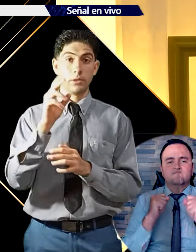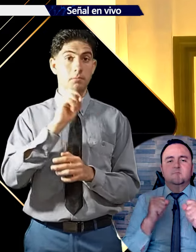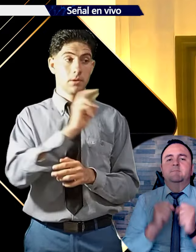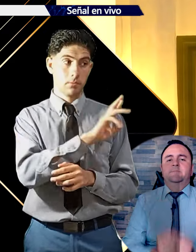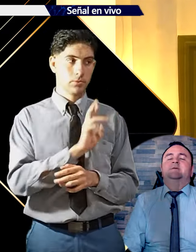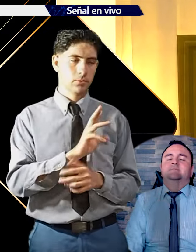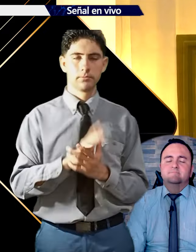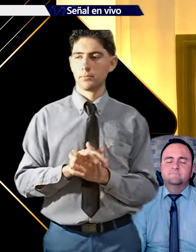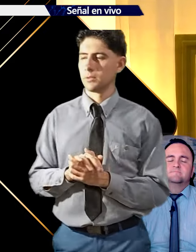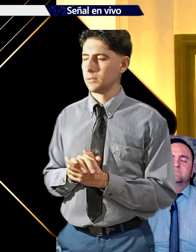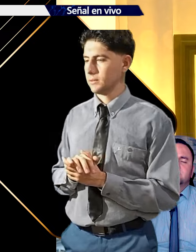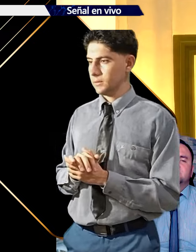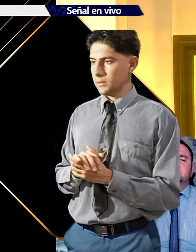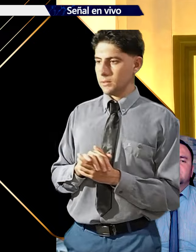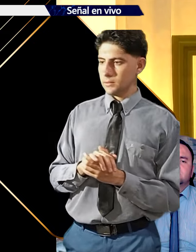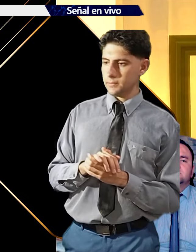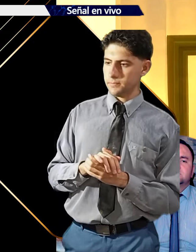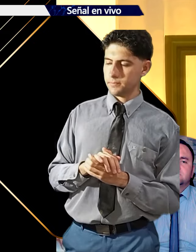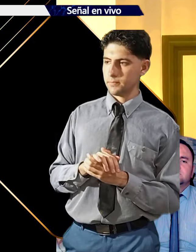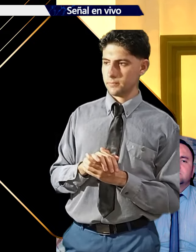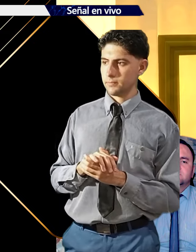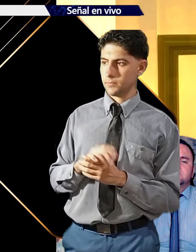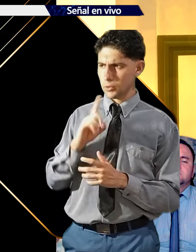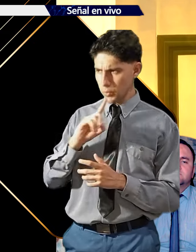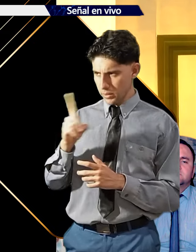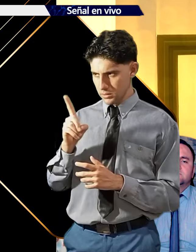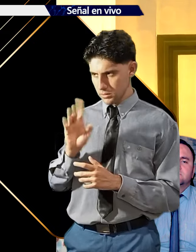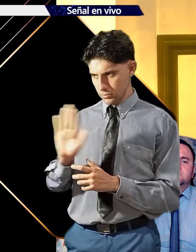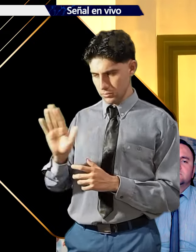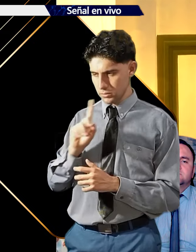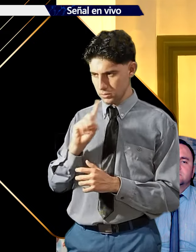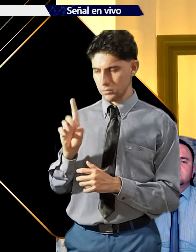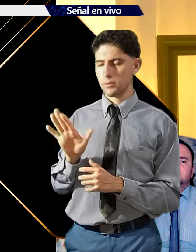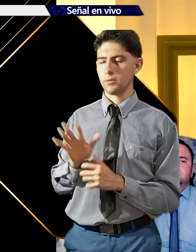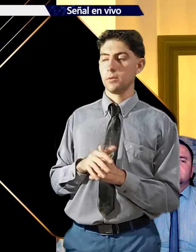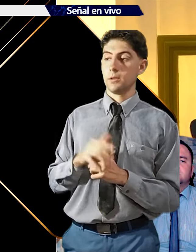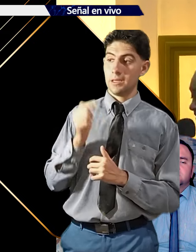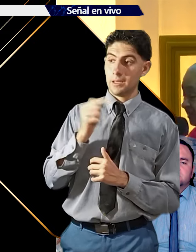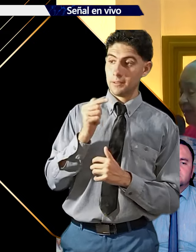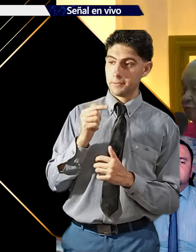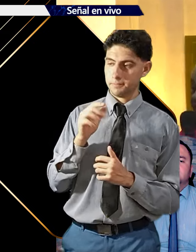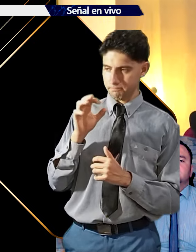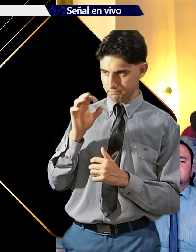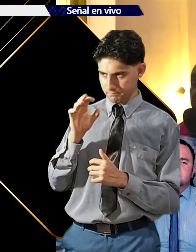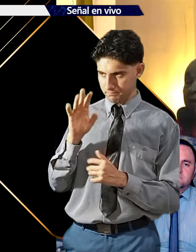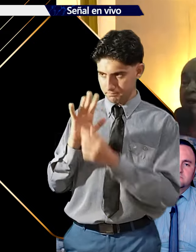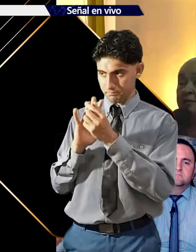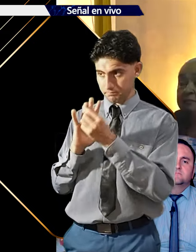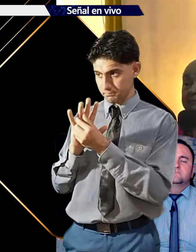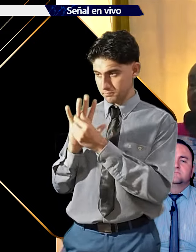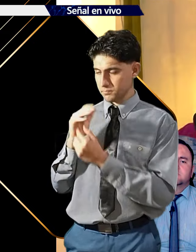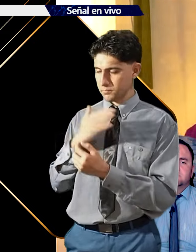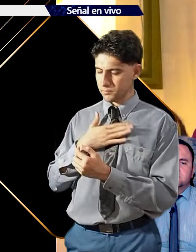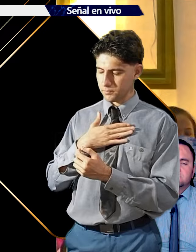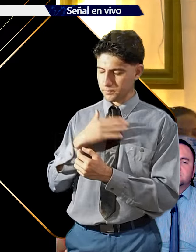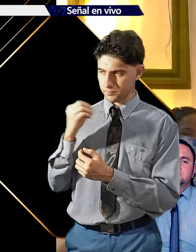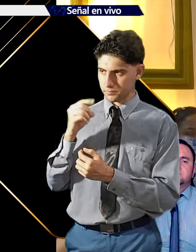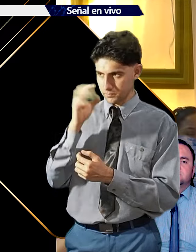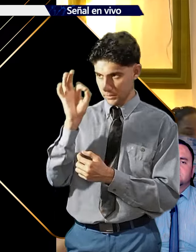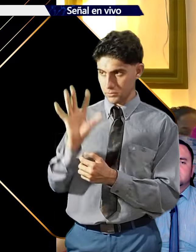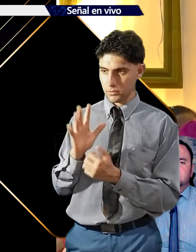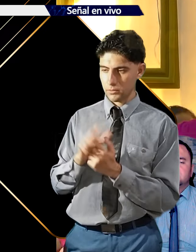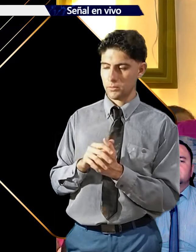dice, vea mi hija, él en la mañana, a él no le gusta que se le comente mucho, pero yo se lo voy a comentar a usted. Vea, a